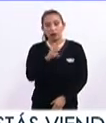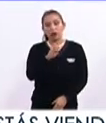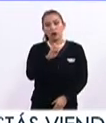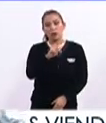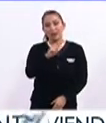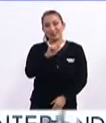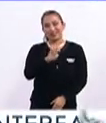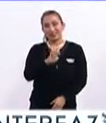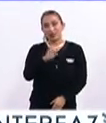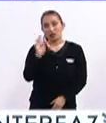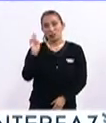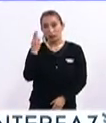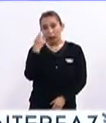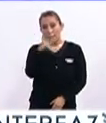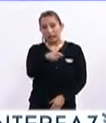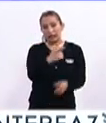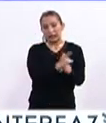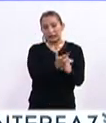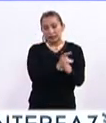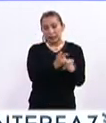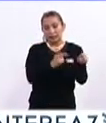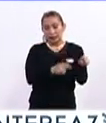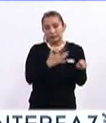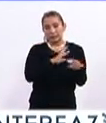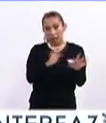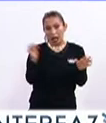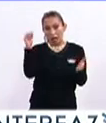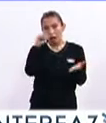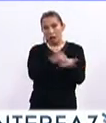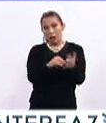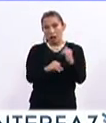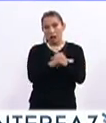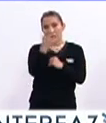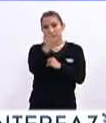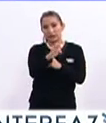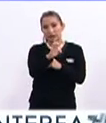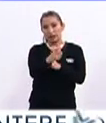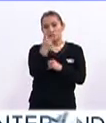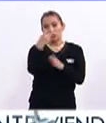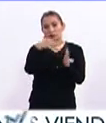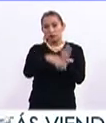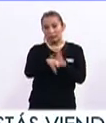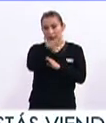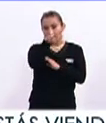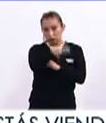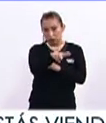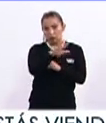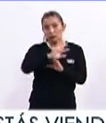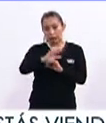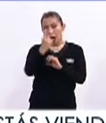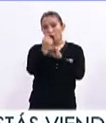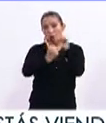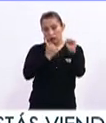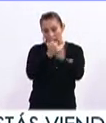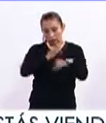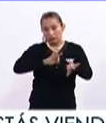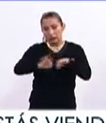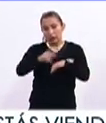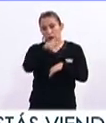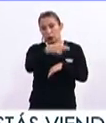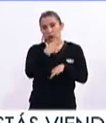UNAM de licenciaturas se puso en línea el 10 de enero del 2018, ya tenemos un año trabajando